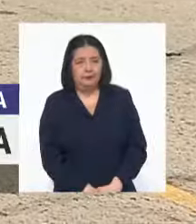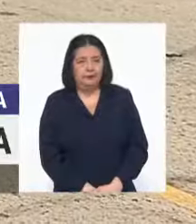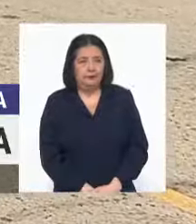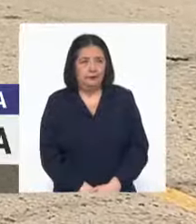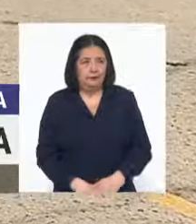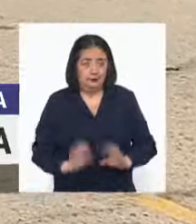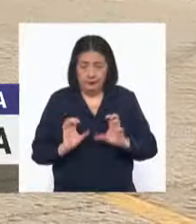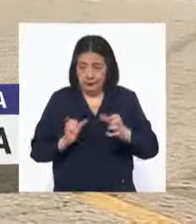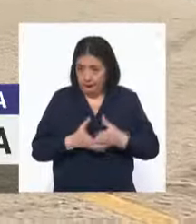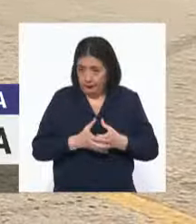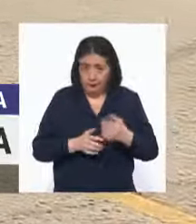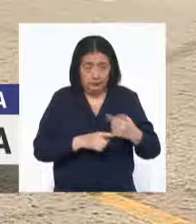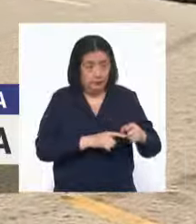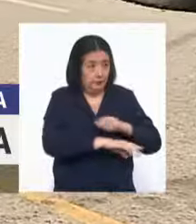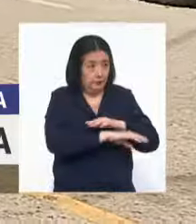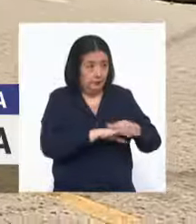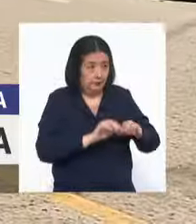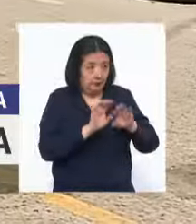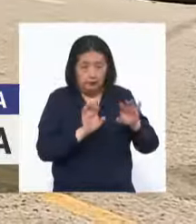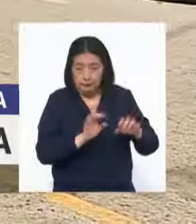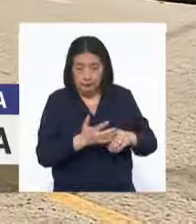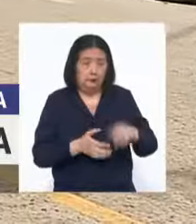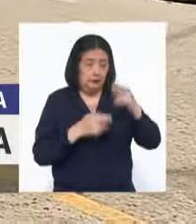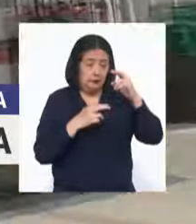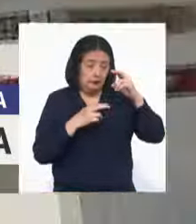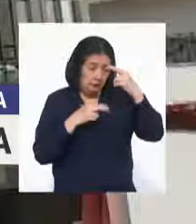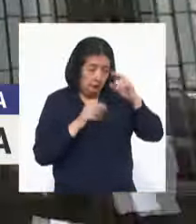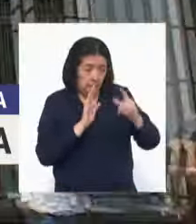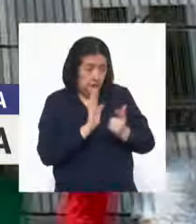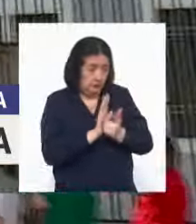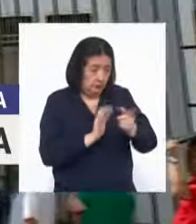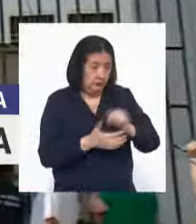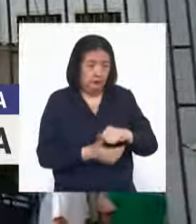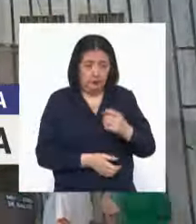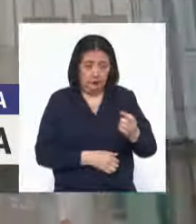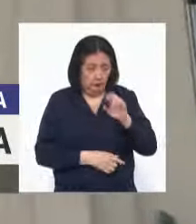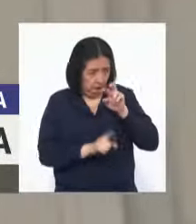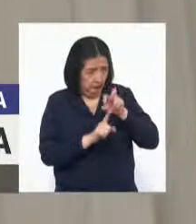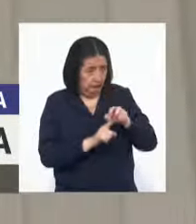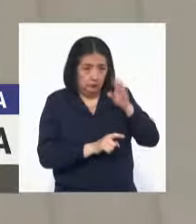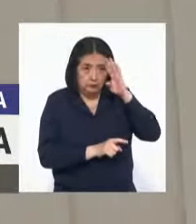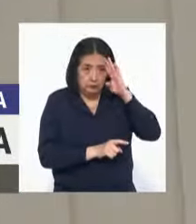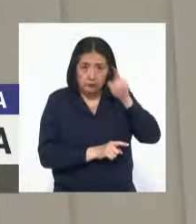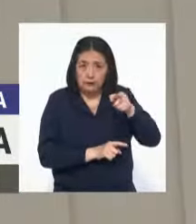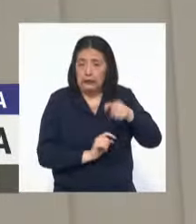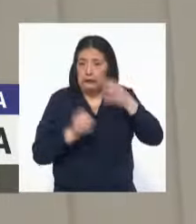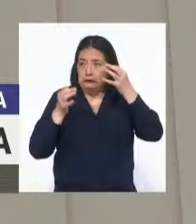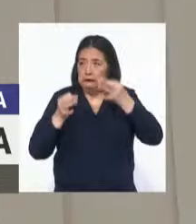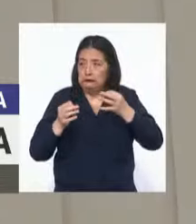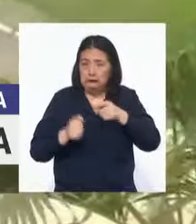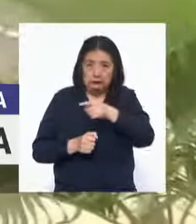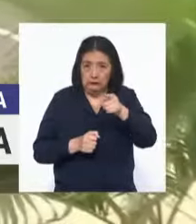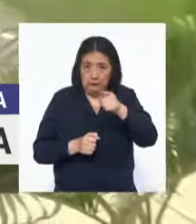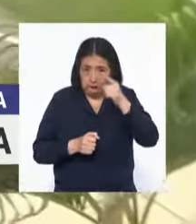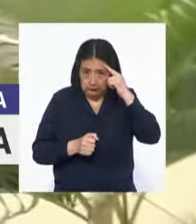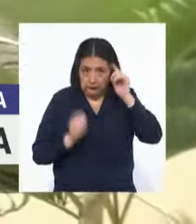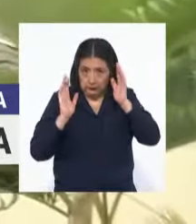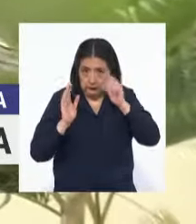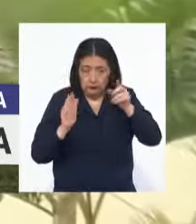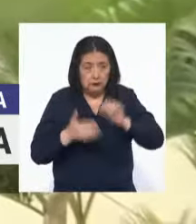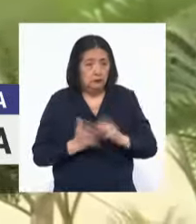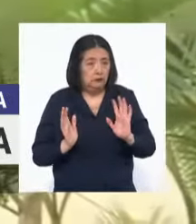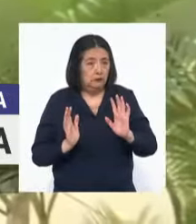El equipo multiplataforma de Latina Noticias descubre hoy que la Policía Nacional del Perú ha decidido, escuche bien,